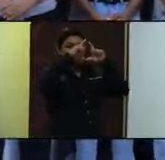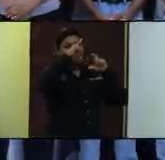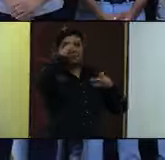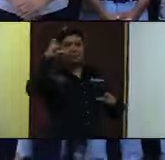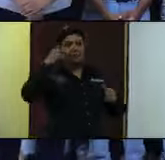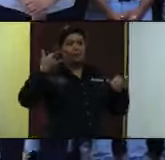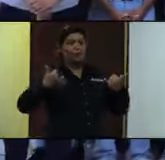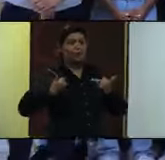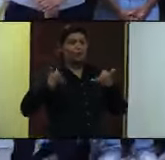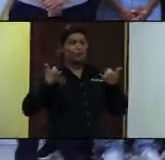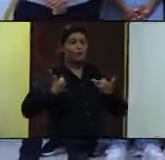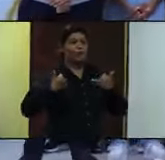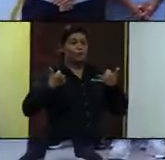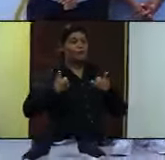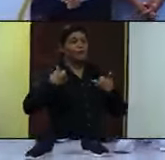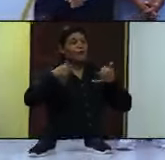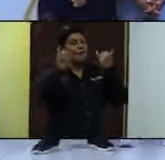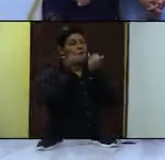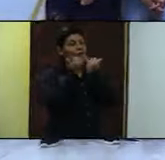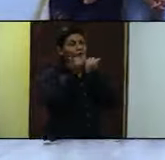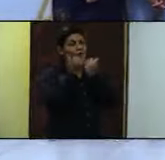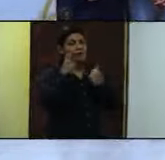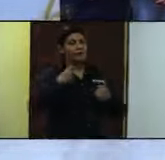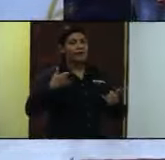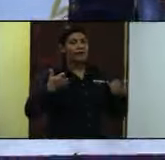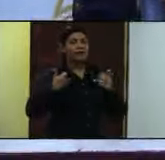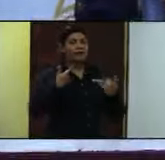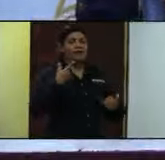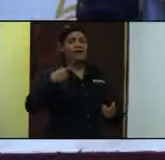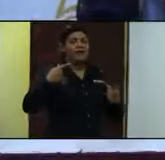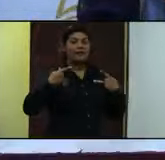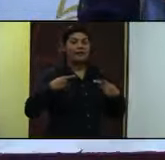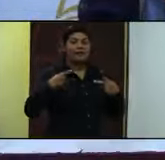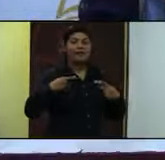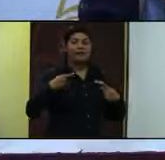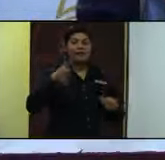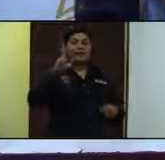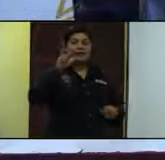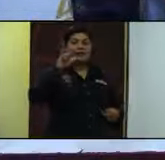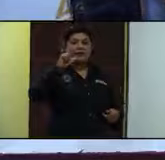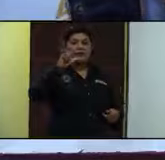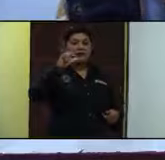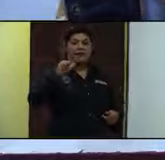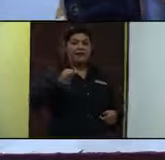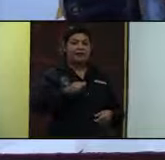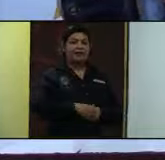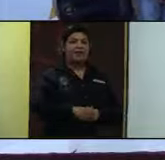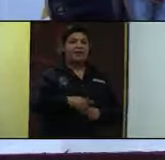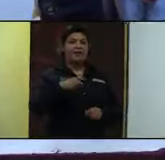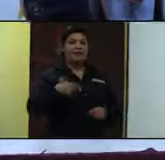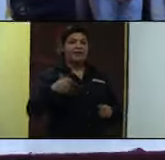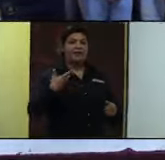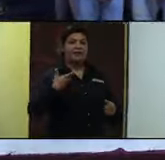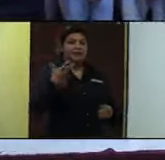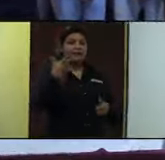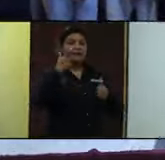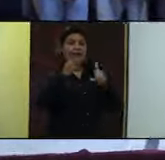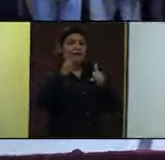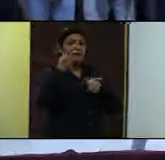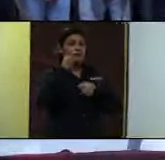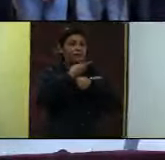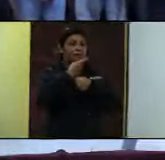juvenil. Igual participó aquí la cadete Lilia. ¿Dónde está? Ahí, pues ella obtuvo el primer